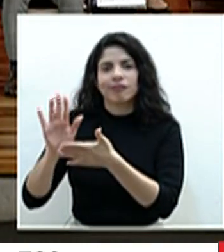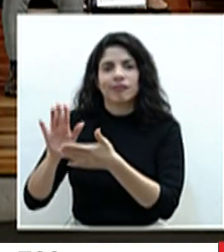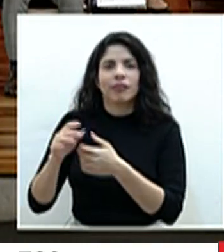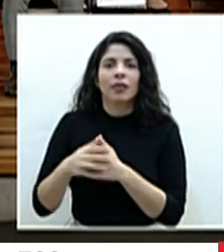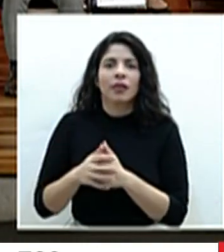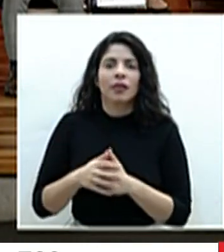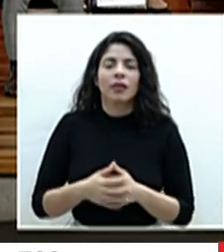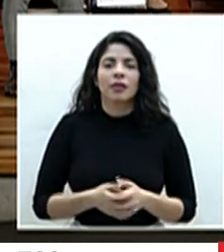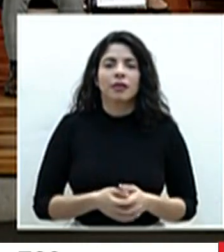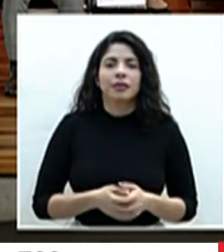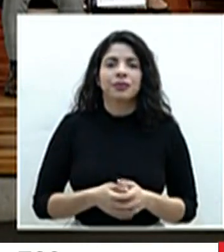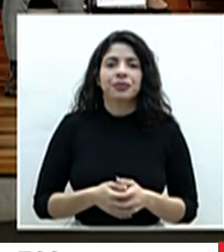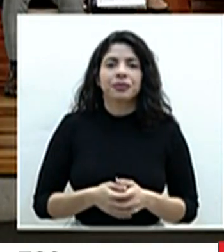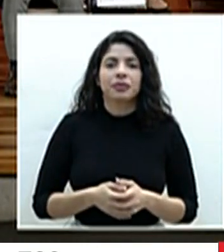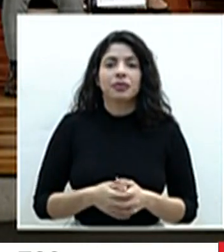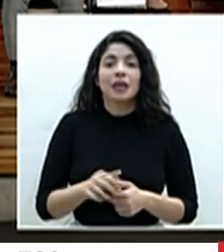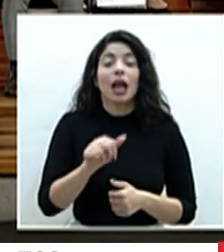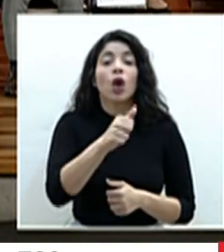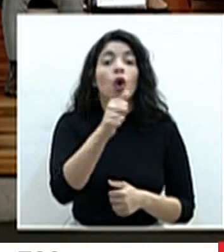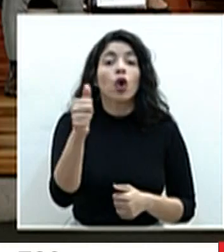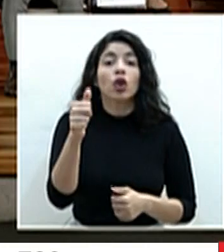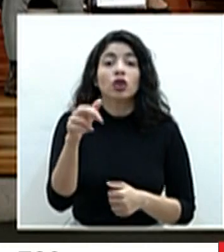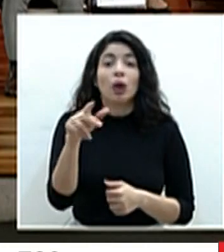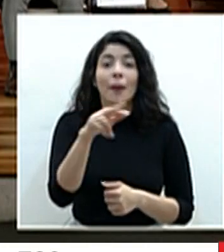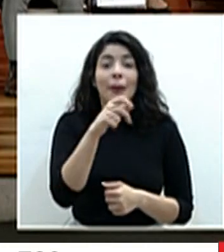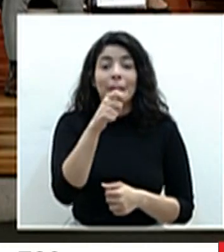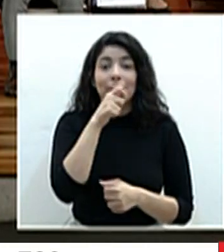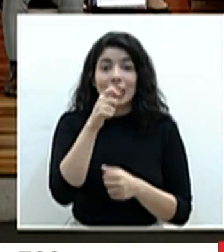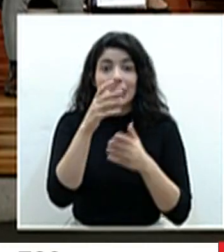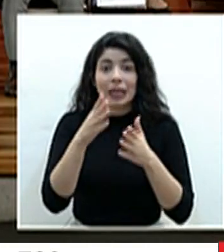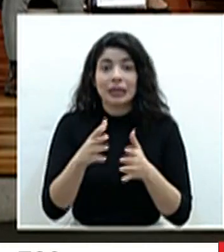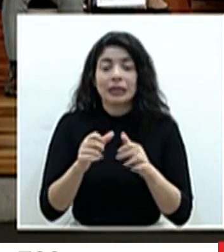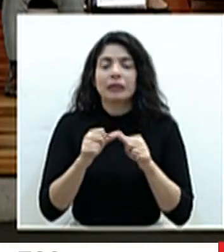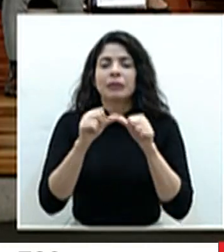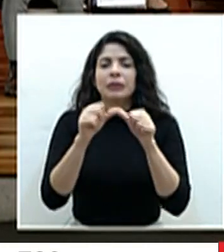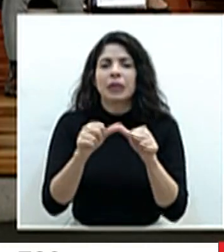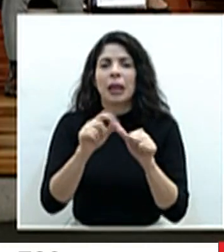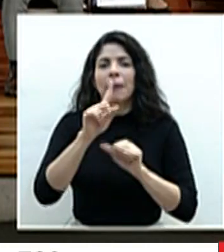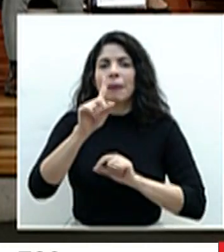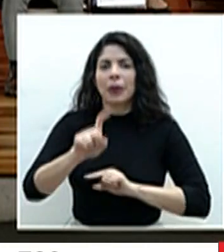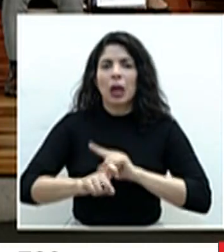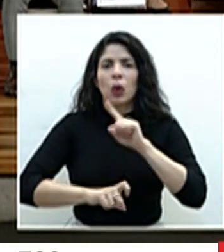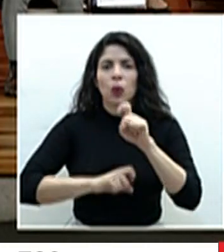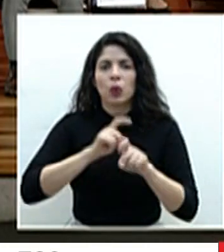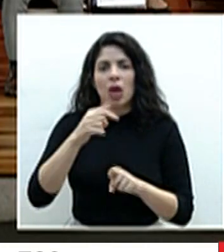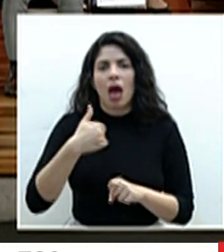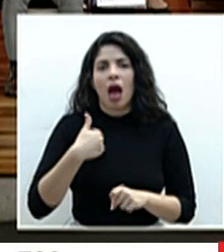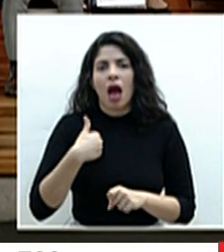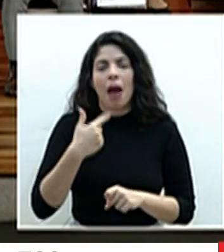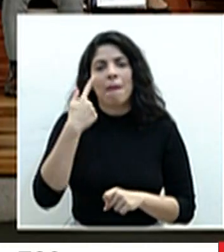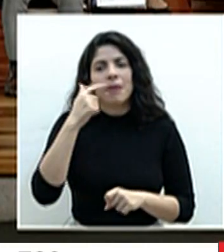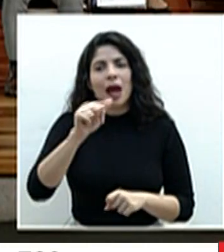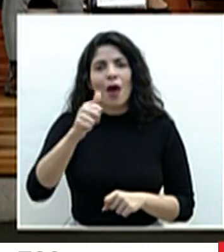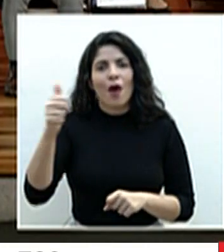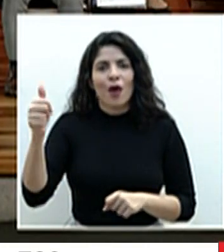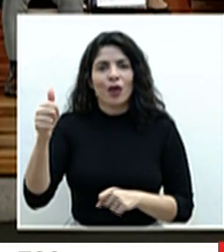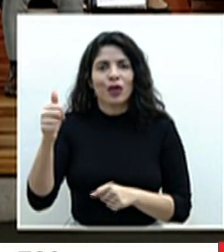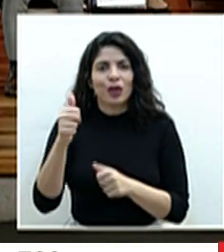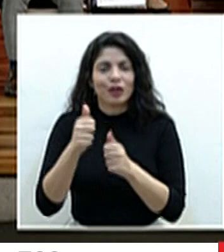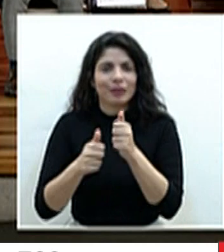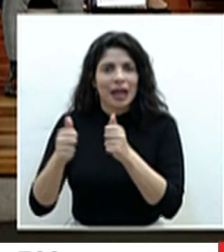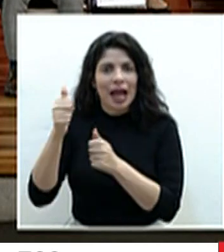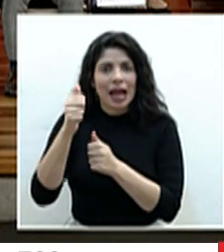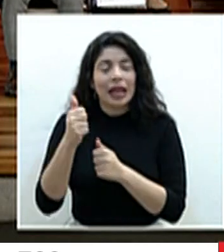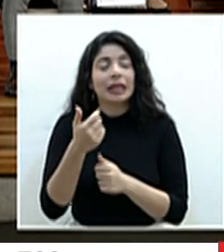su agenda. Al resto de colegas vamos a continuar con las consultas que tienen para el resto de jerarcas.